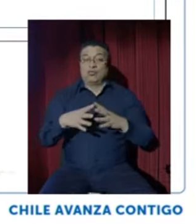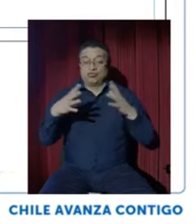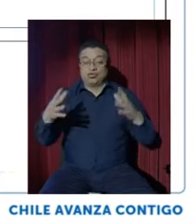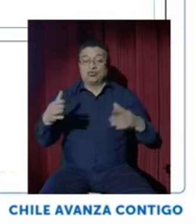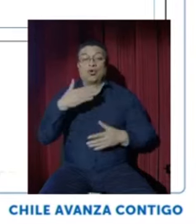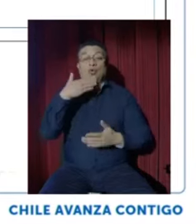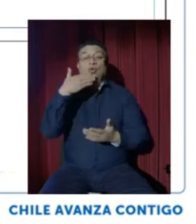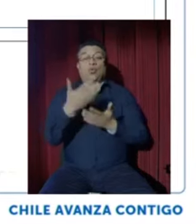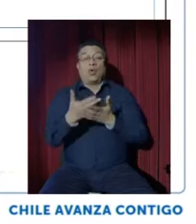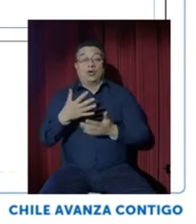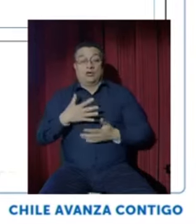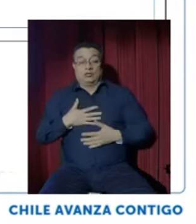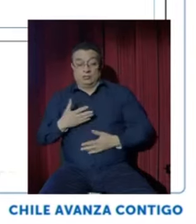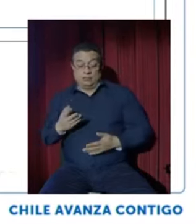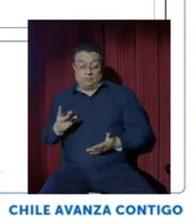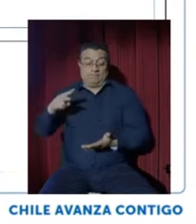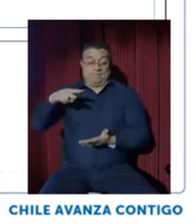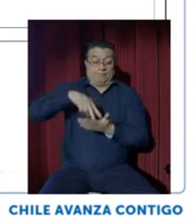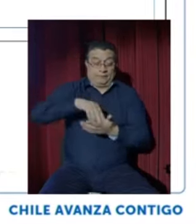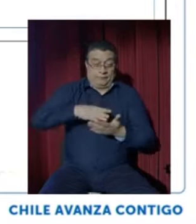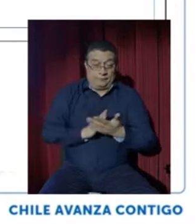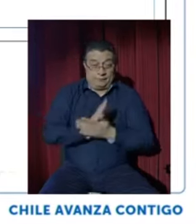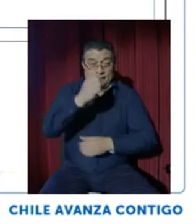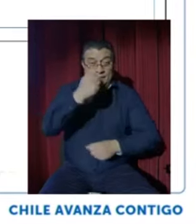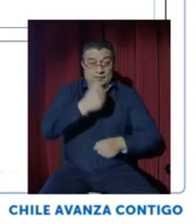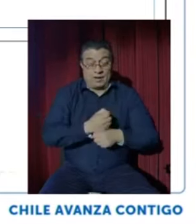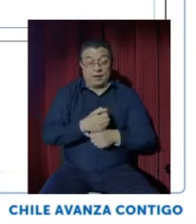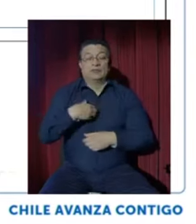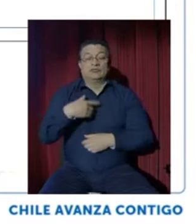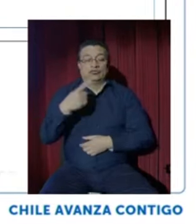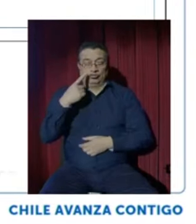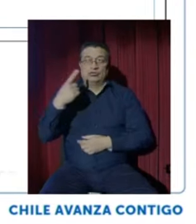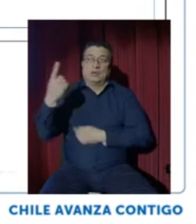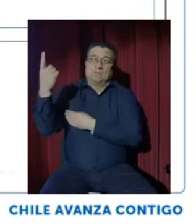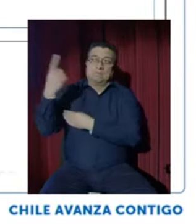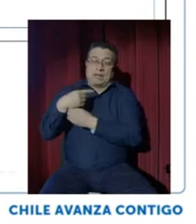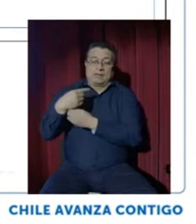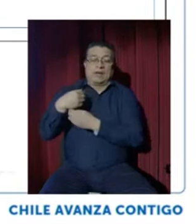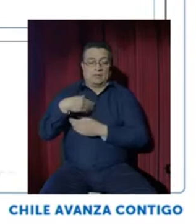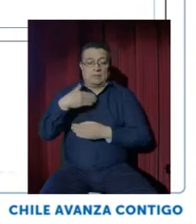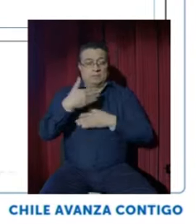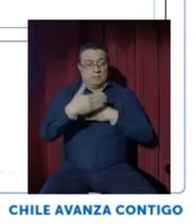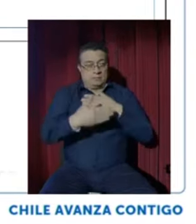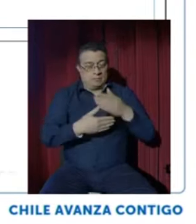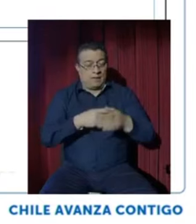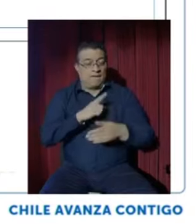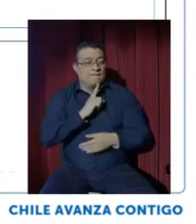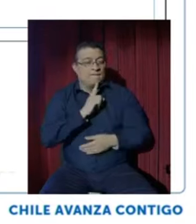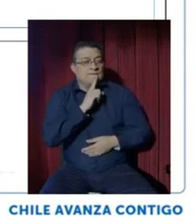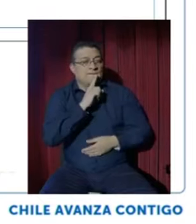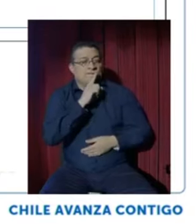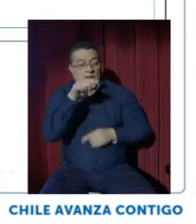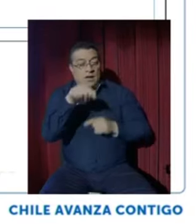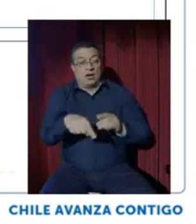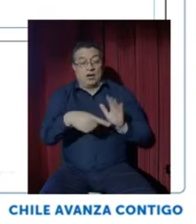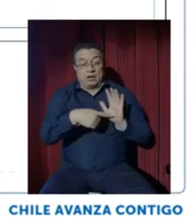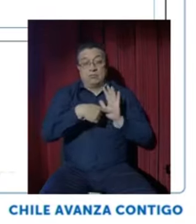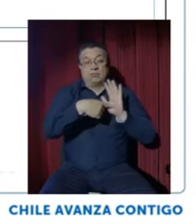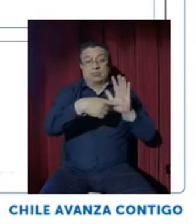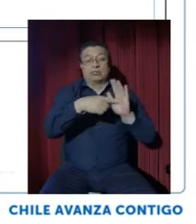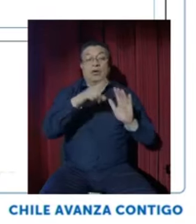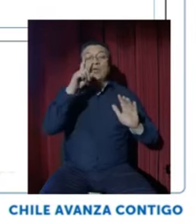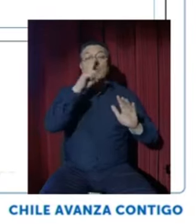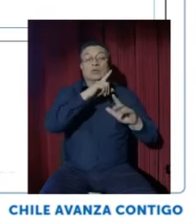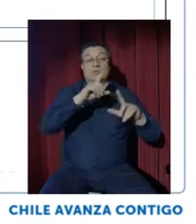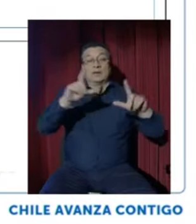asumimos el gobierno veníamos con una tarea eh que tenemos que seguir afinando y por eso vamos a presentar en la última